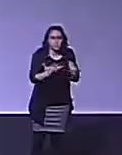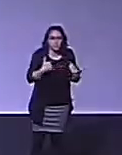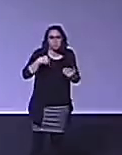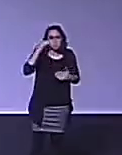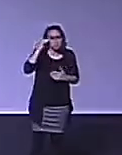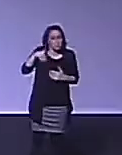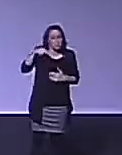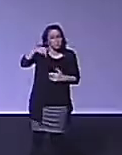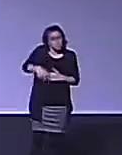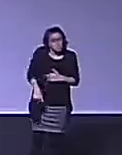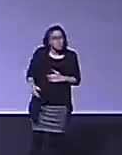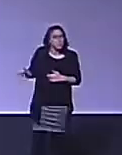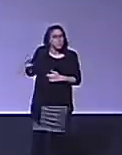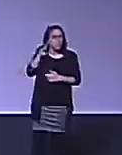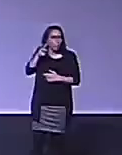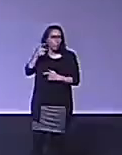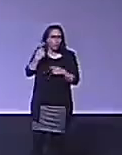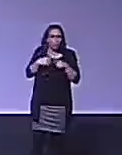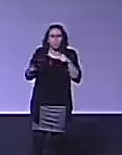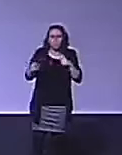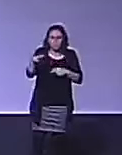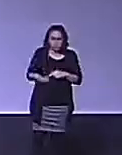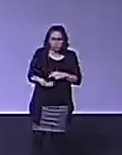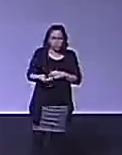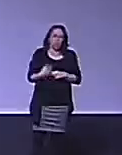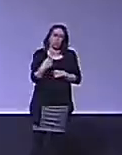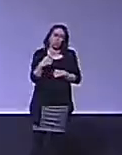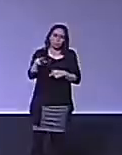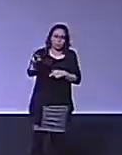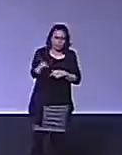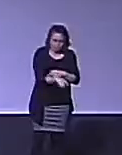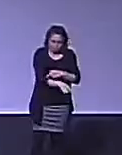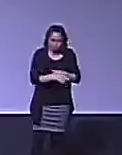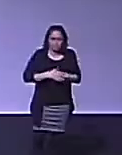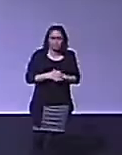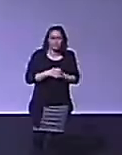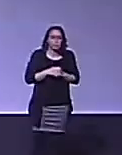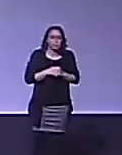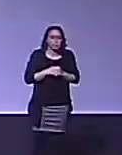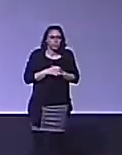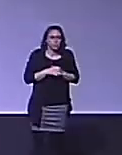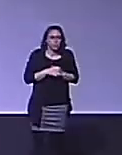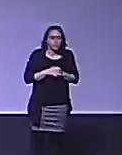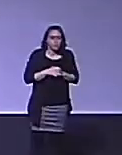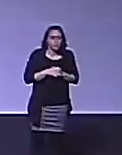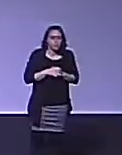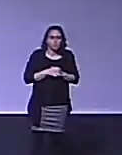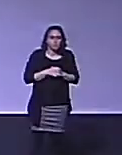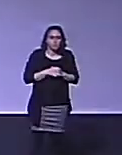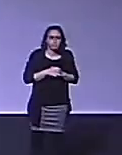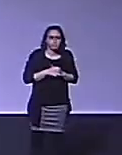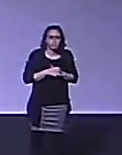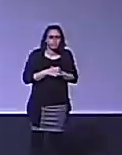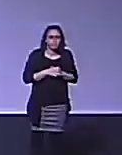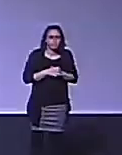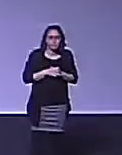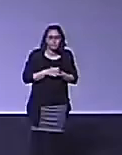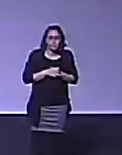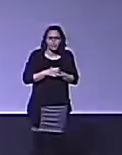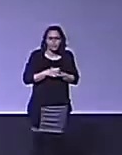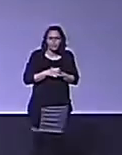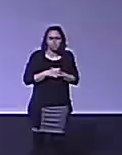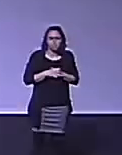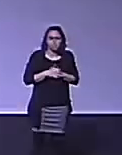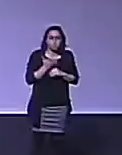oso importanteak direlak eta azpimarratu behar ditugula, ez? Elitzateke justoa izango, inundik ere,